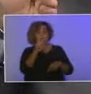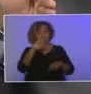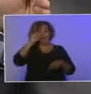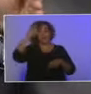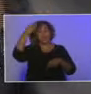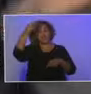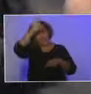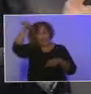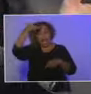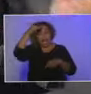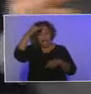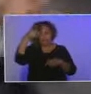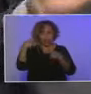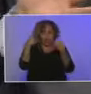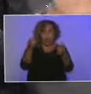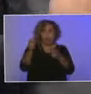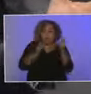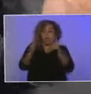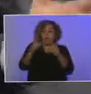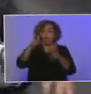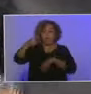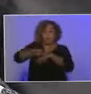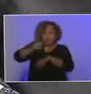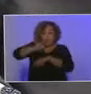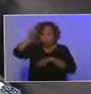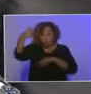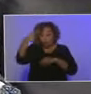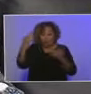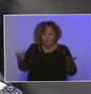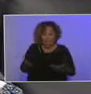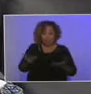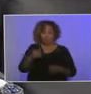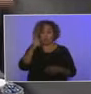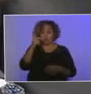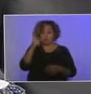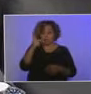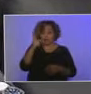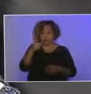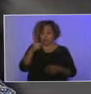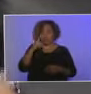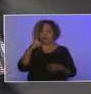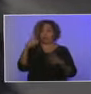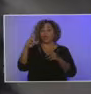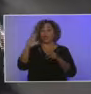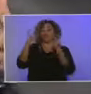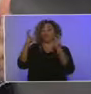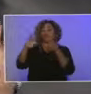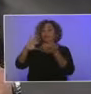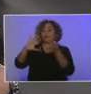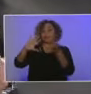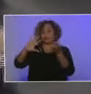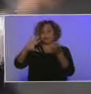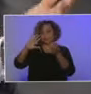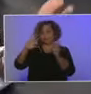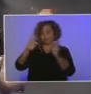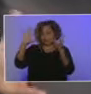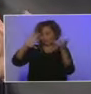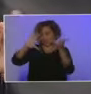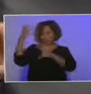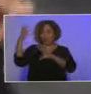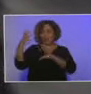que por siempre lo ha manejado los gobiernos. Uh-huh. En esta ocasión, el DR, que es el Disaster Recovery, por alguna razón, ¿verdad?, que todos